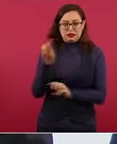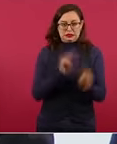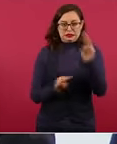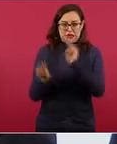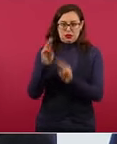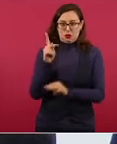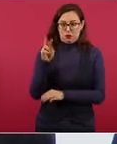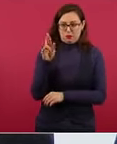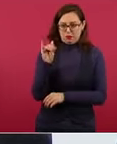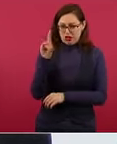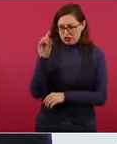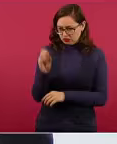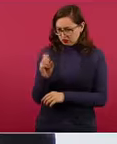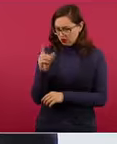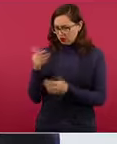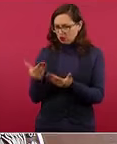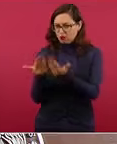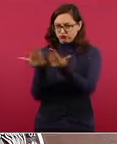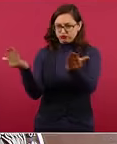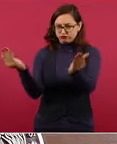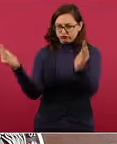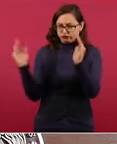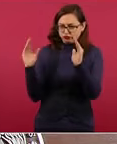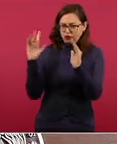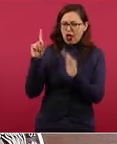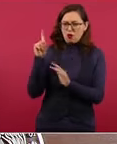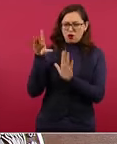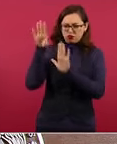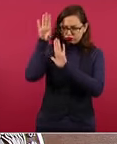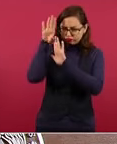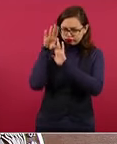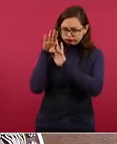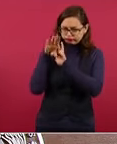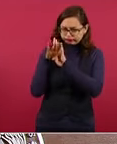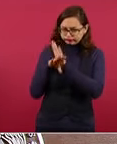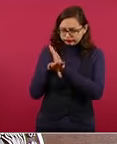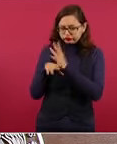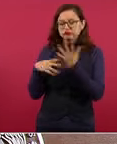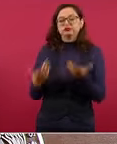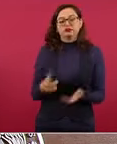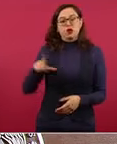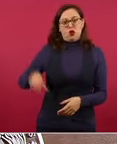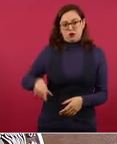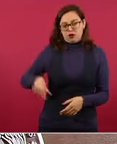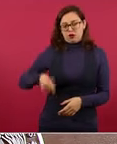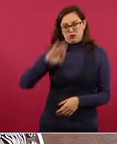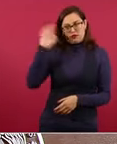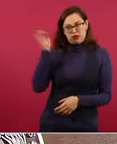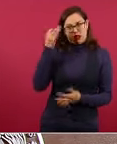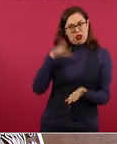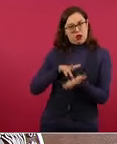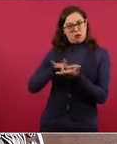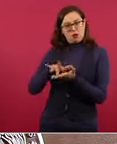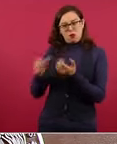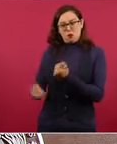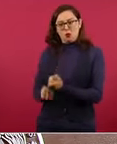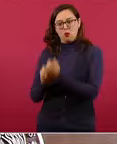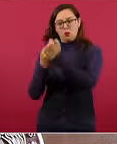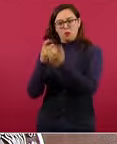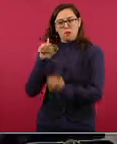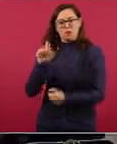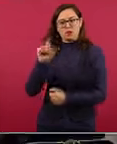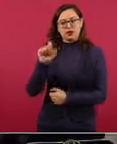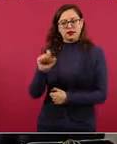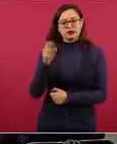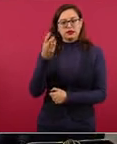nuevo león se invirtieron por parte del gobierno federal 23 millones de pesos para la instalación de equipo de